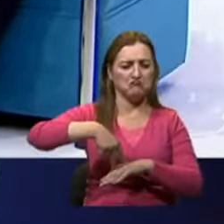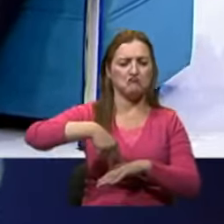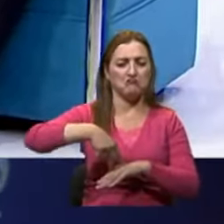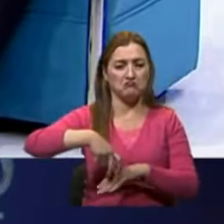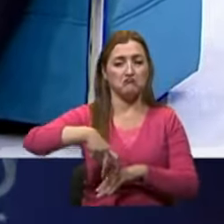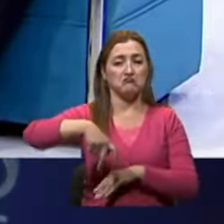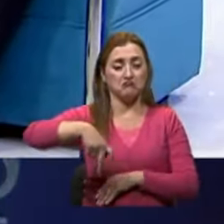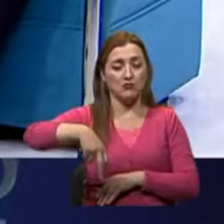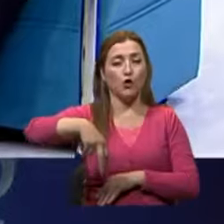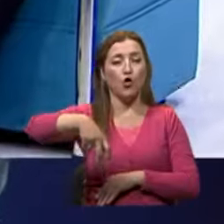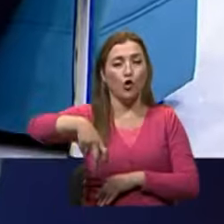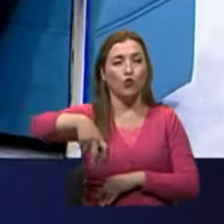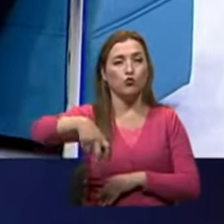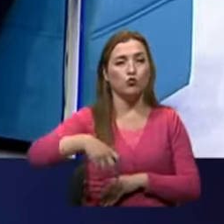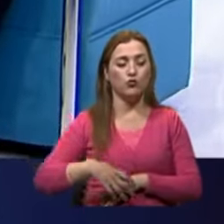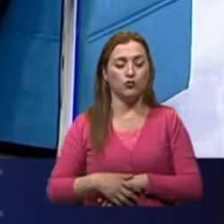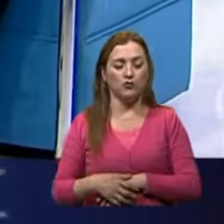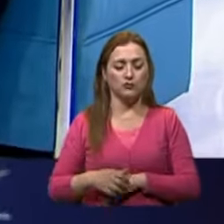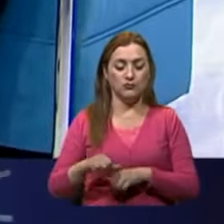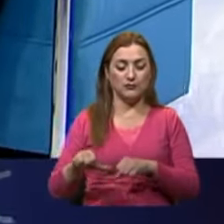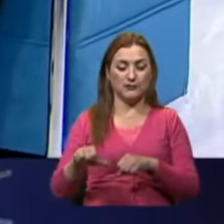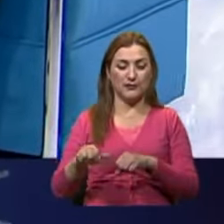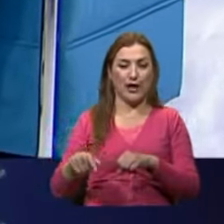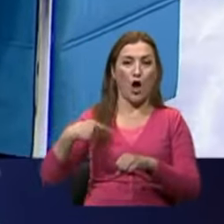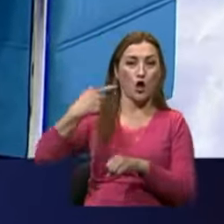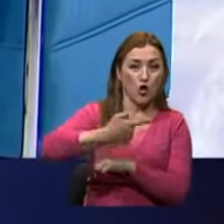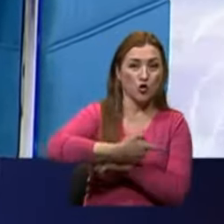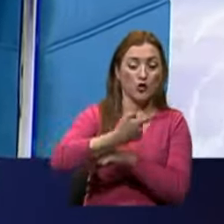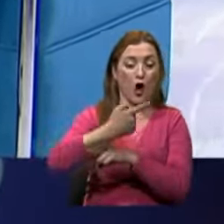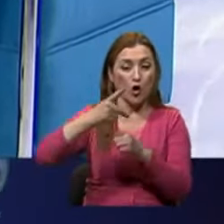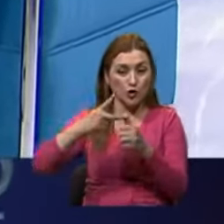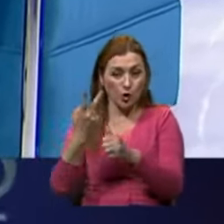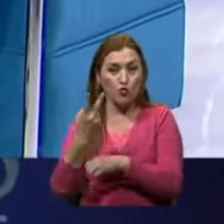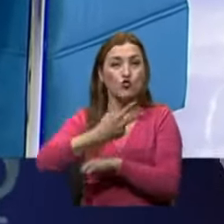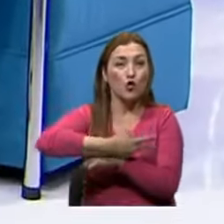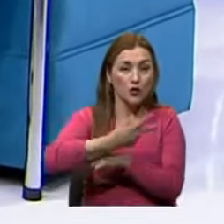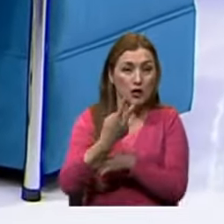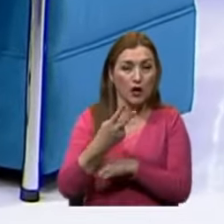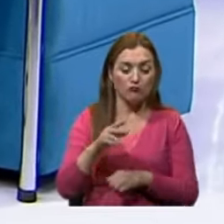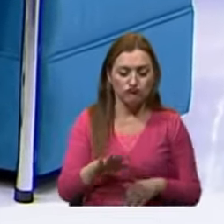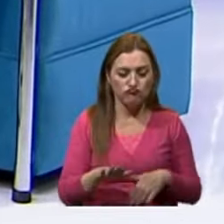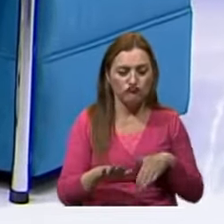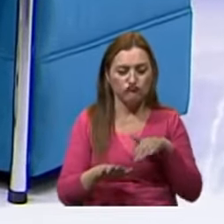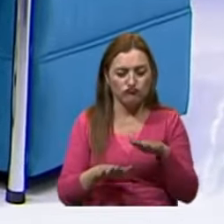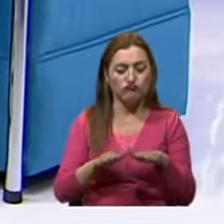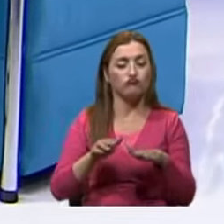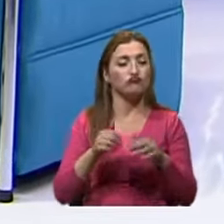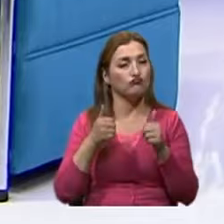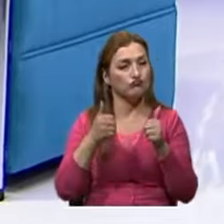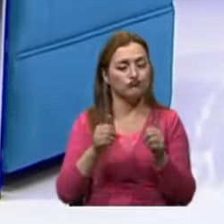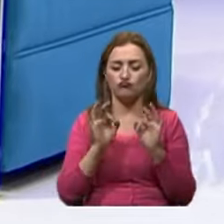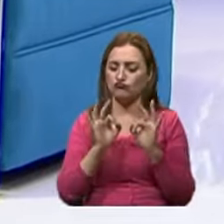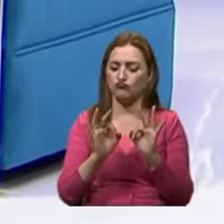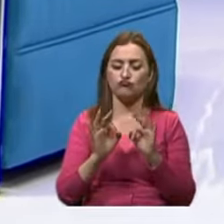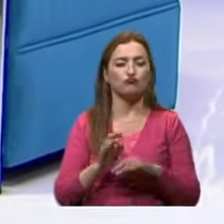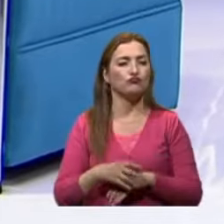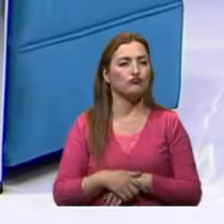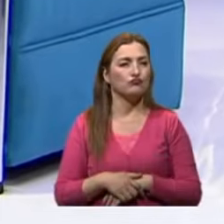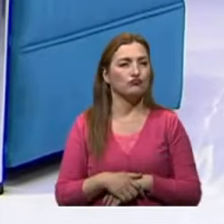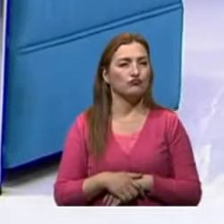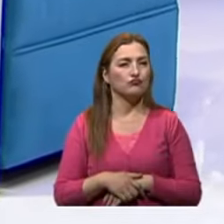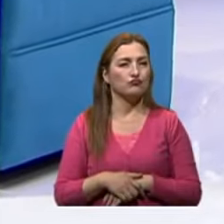a caminar, si no es al siguiente día, al segundo día después de la cirugía. Wow, increíble. Entonces, es una recuperación bastante buena y